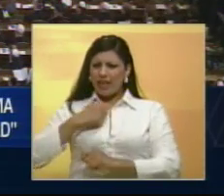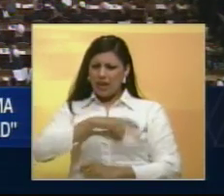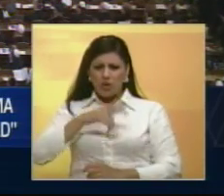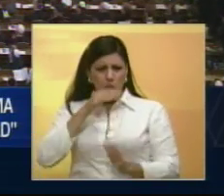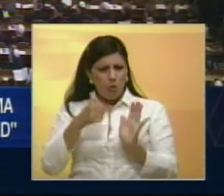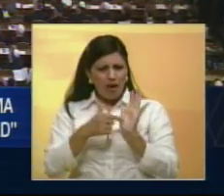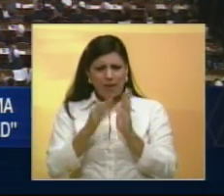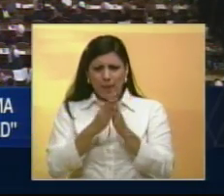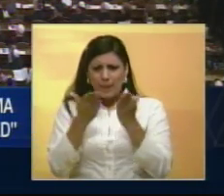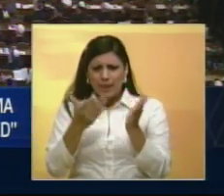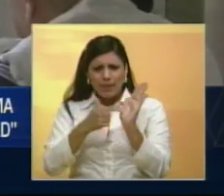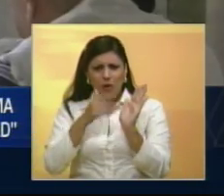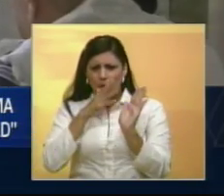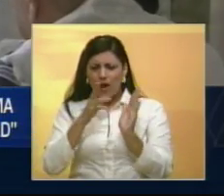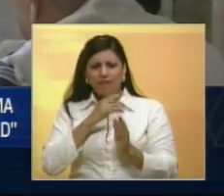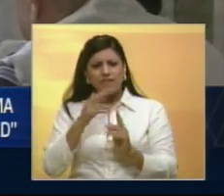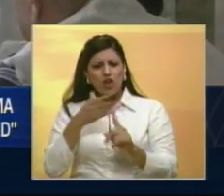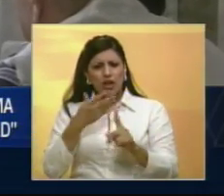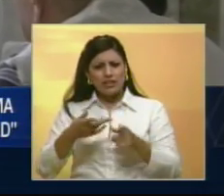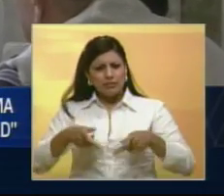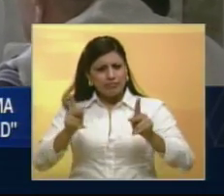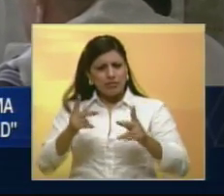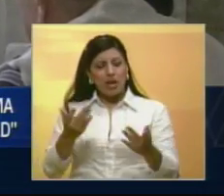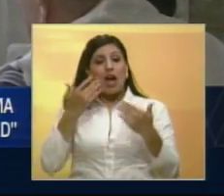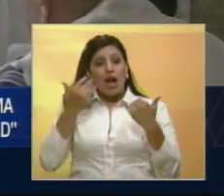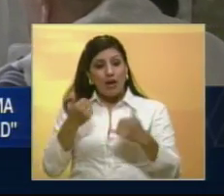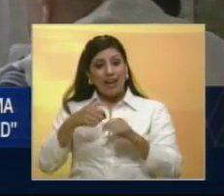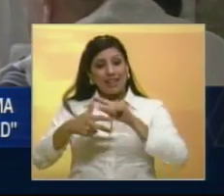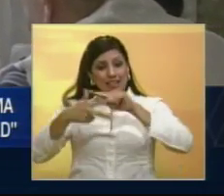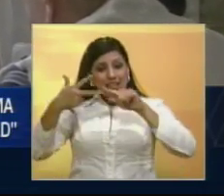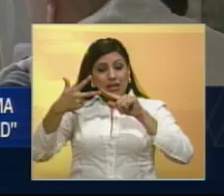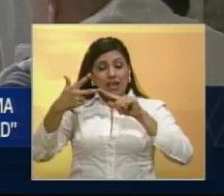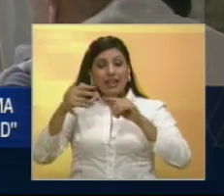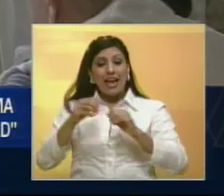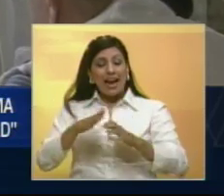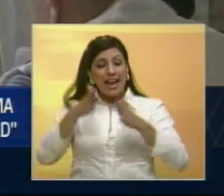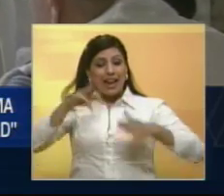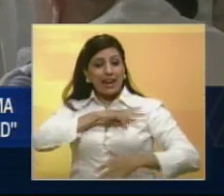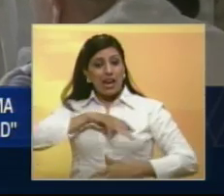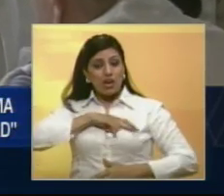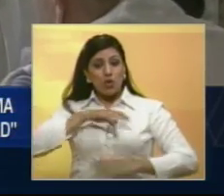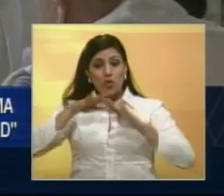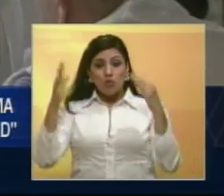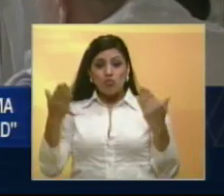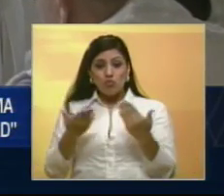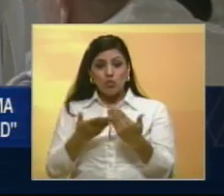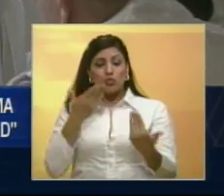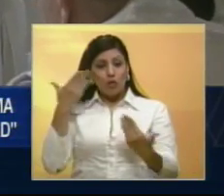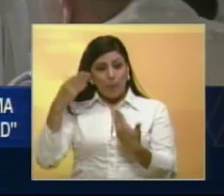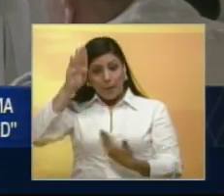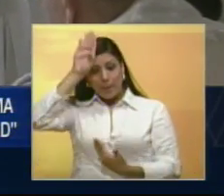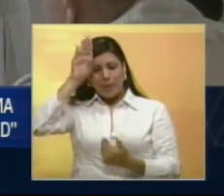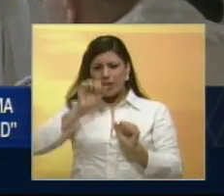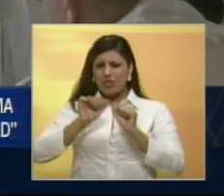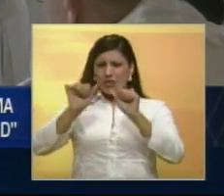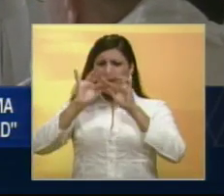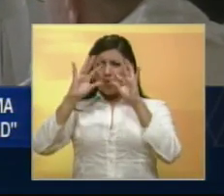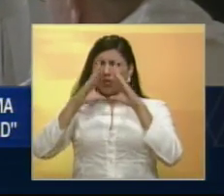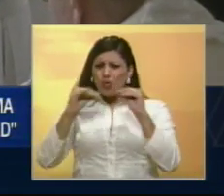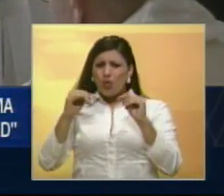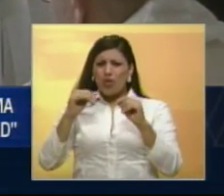religión, especialmente para las tres grandes religiones monoteístas del mundo. El sumo pontífice rechazó toda forma